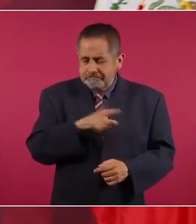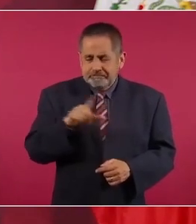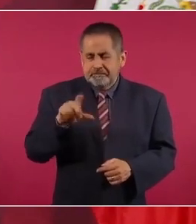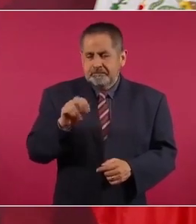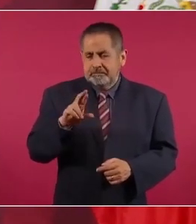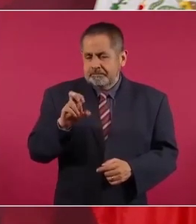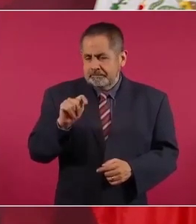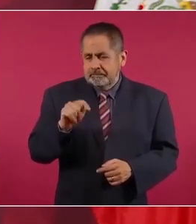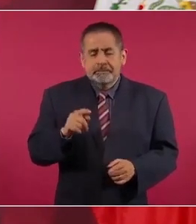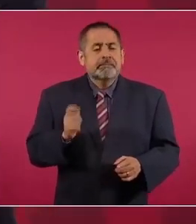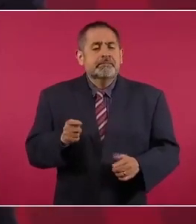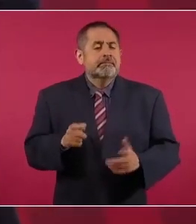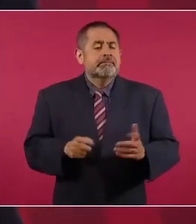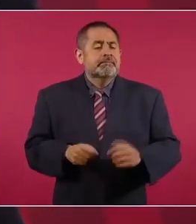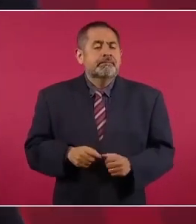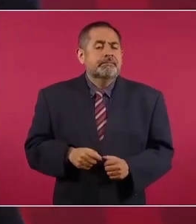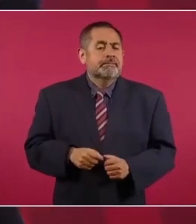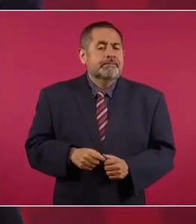es que en ese entonces,